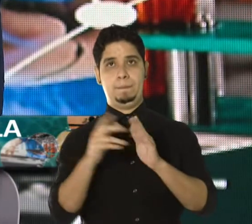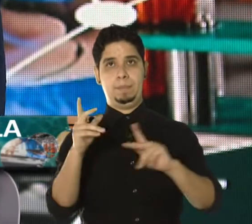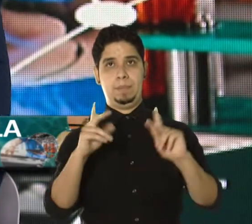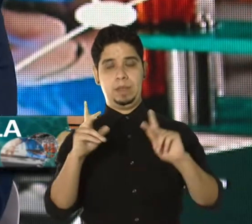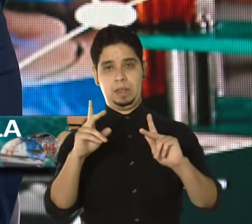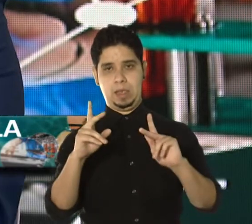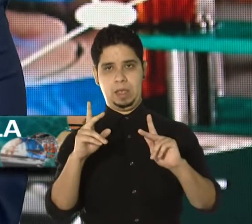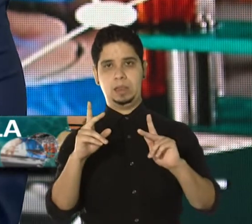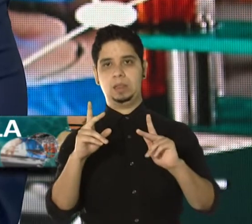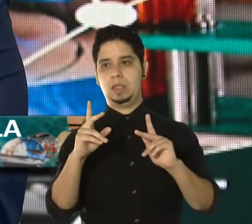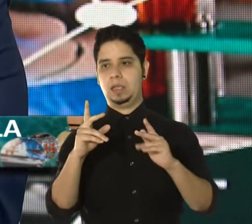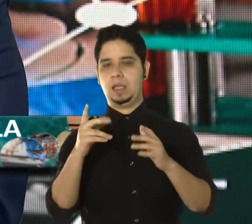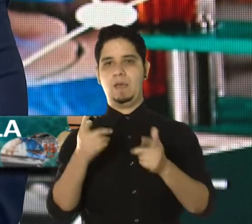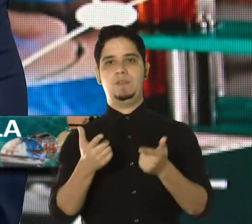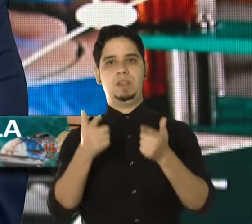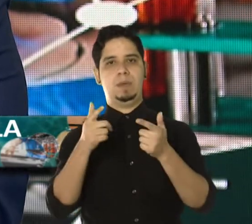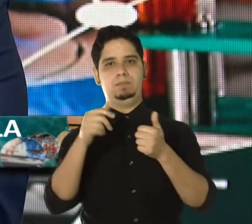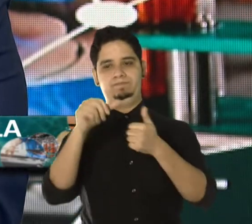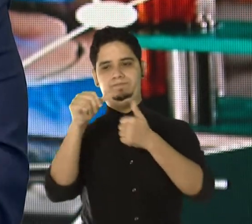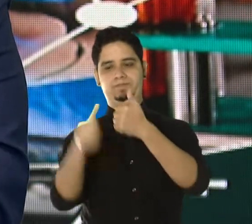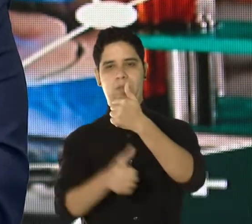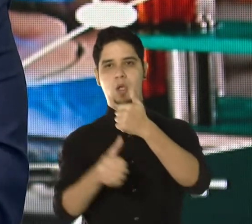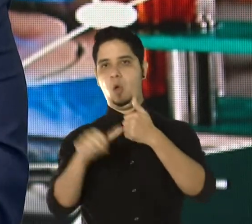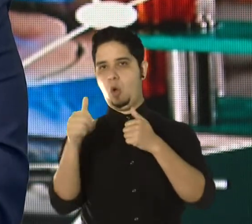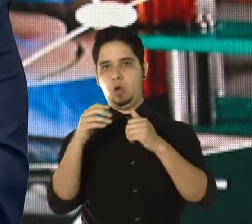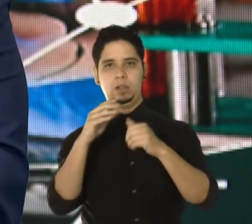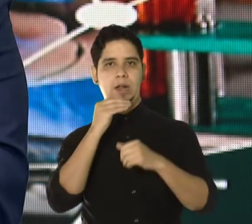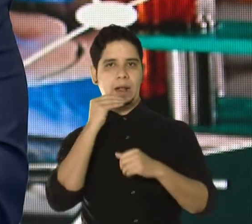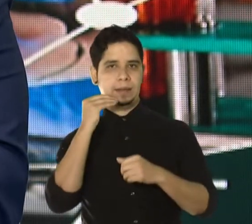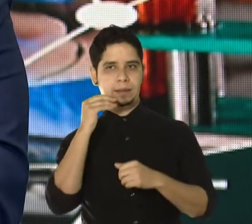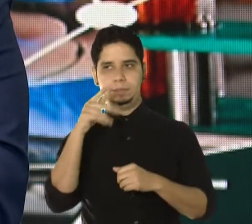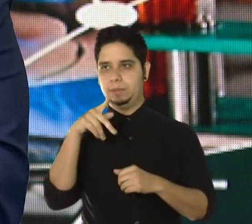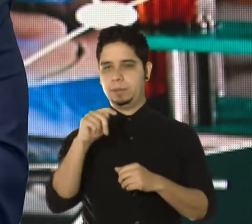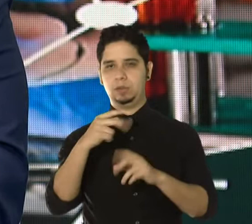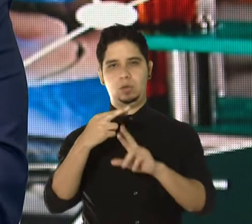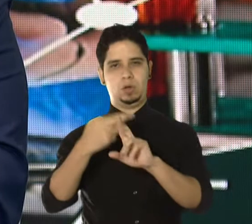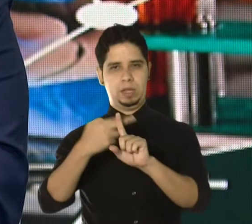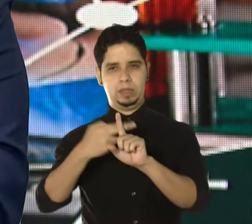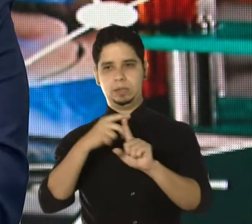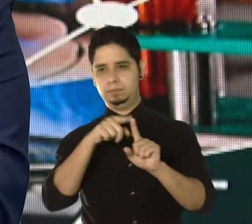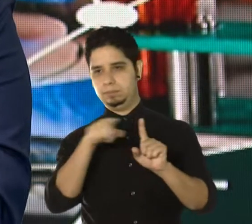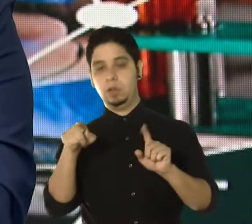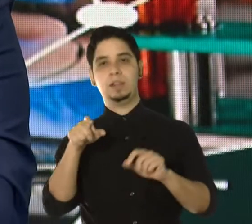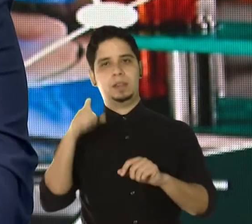otro núcleo familiar, ¿verdad? Pues esa necesidad de vivienda está ahí. De hecho, incluso